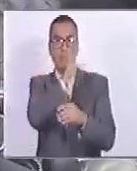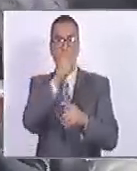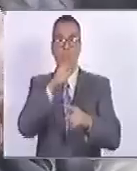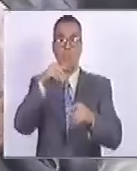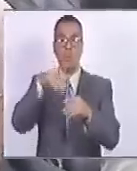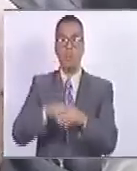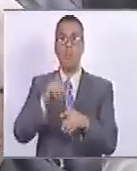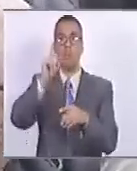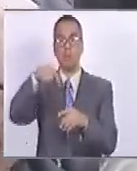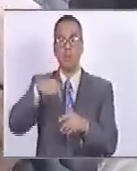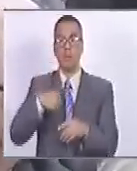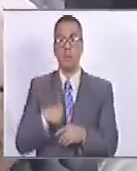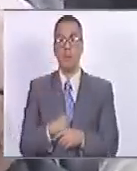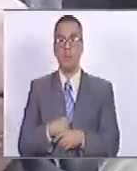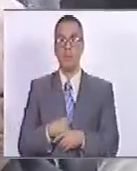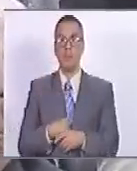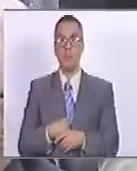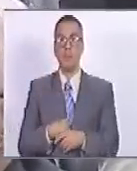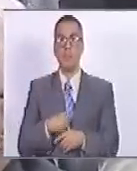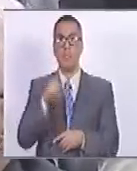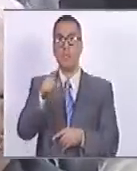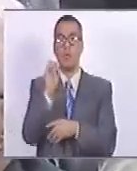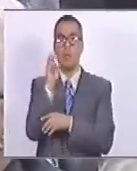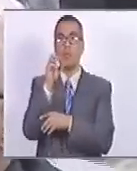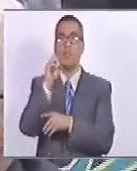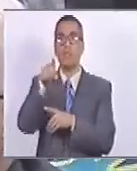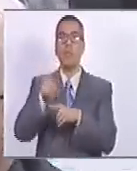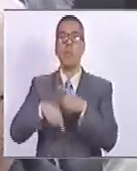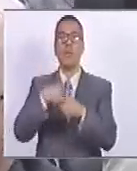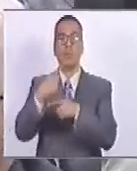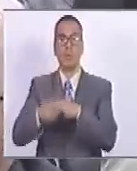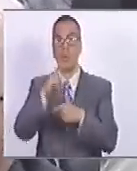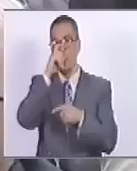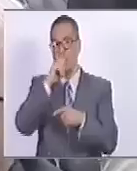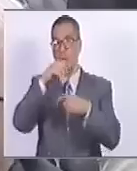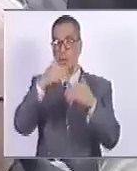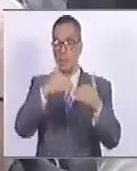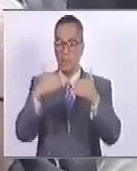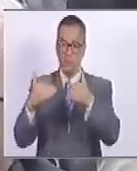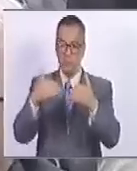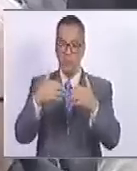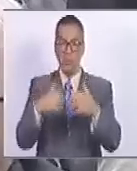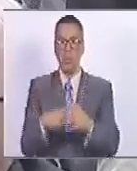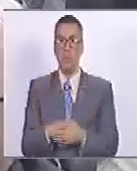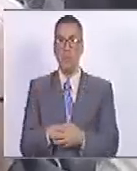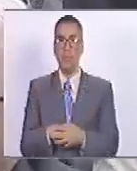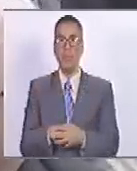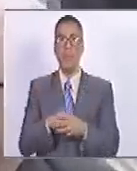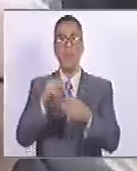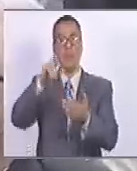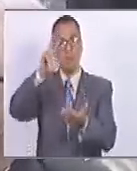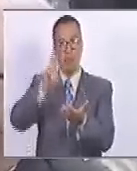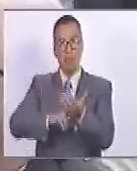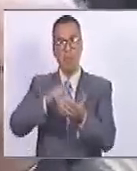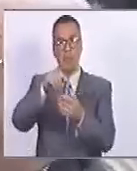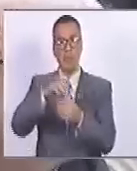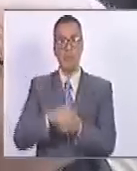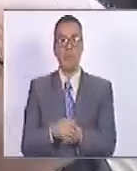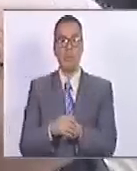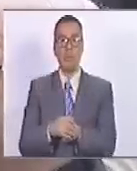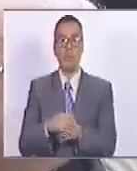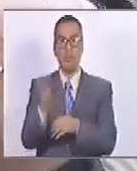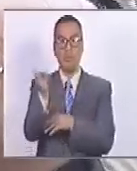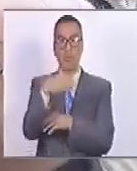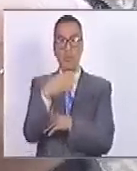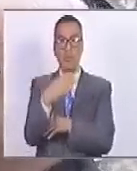Pero también en esta Asamblea, luego de años de lucha, se aprobó la